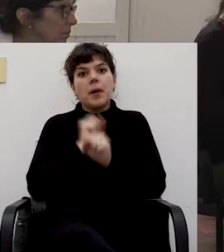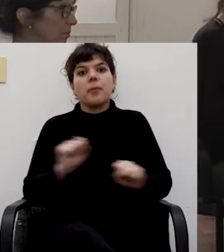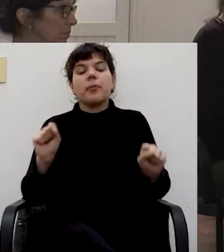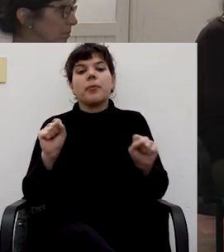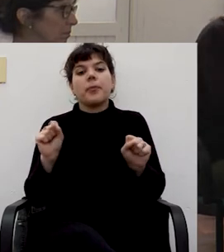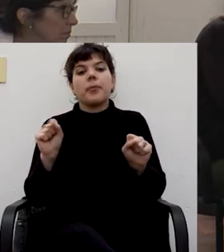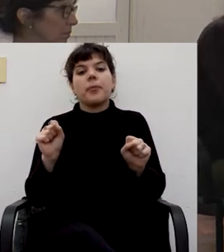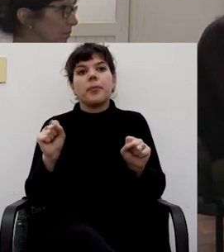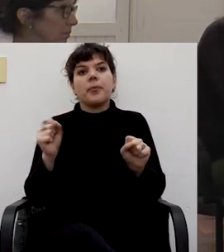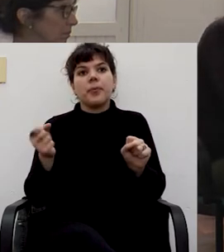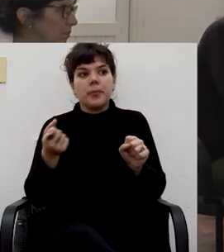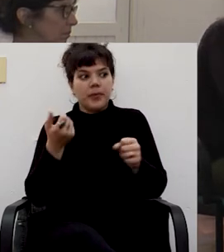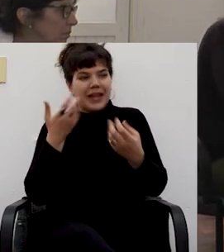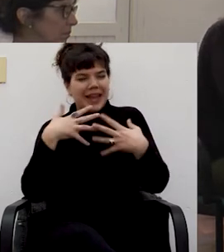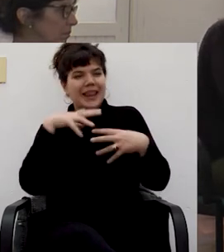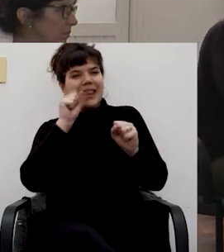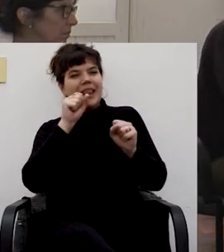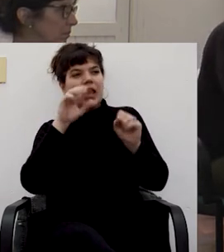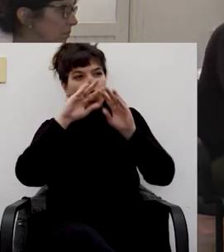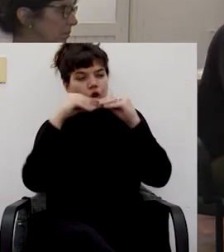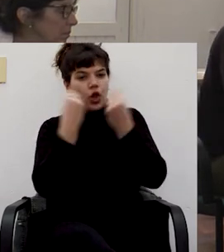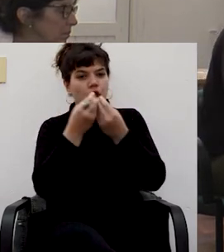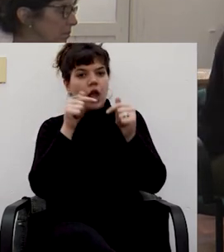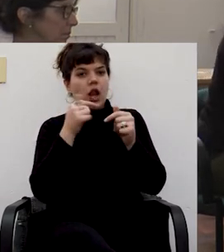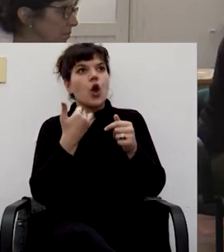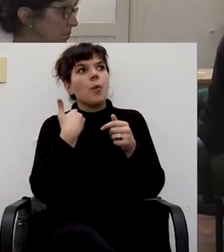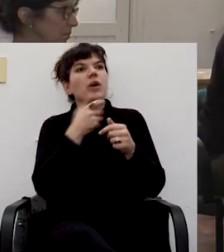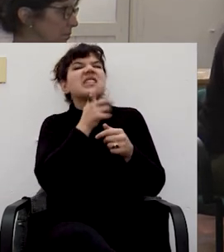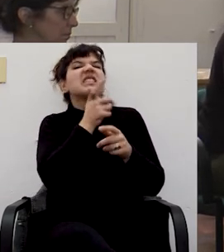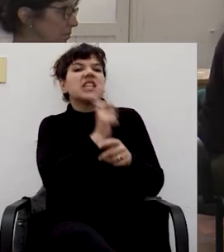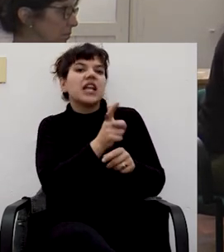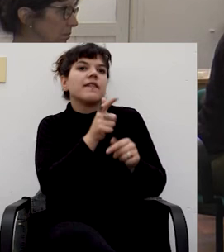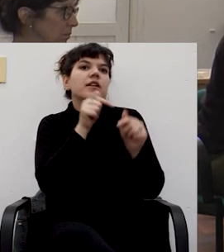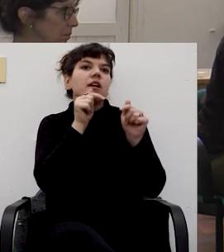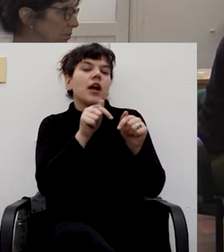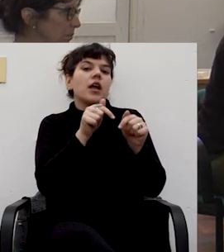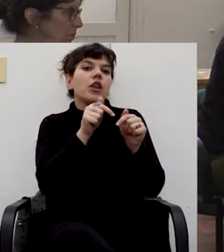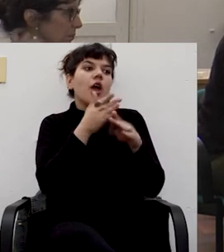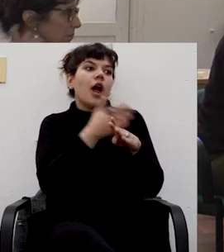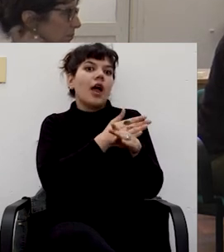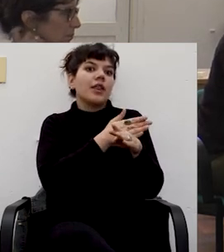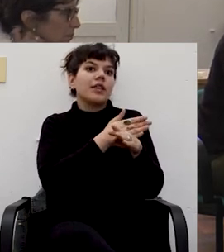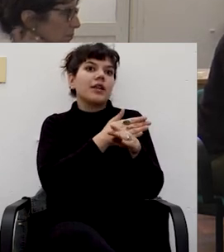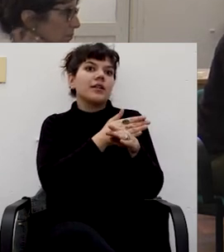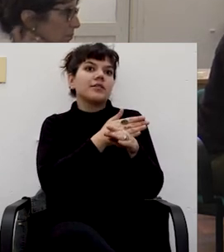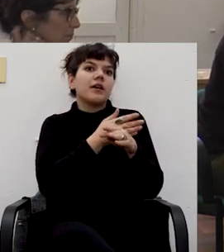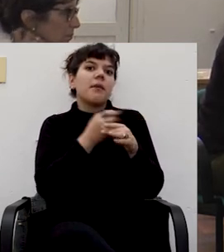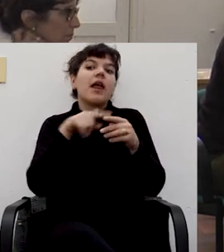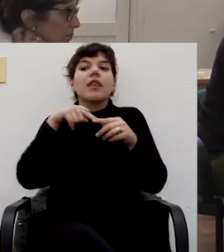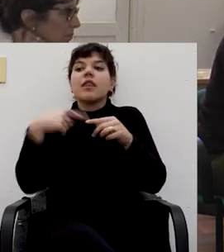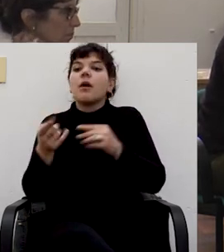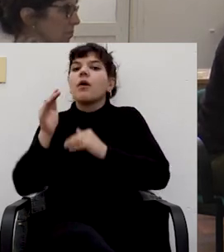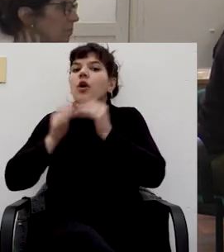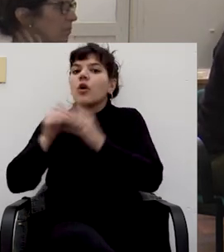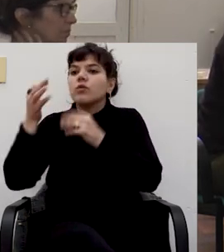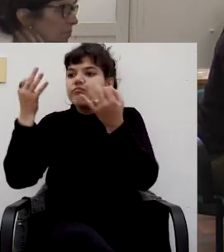poder llenar de sentido eso que puede ser como un significado, un significante, pero que después hay que construirle